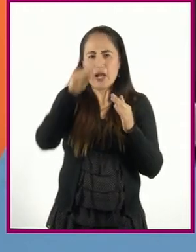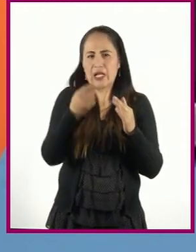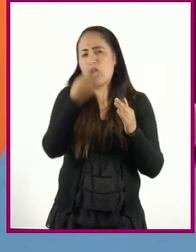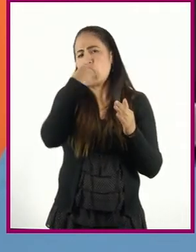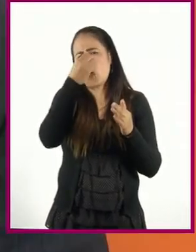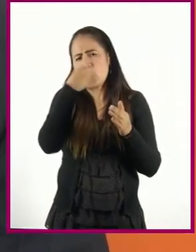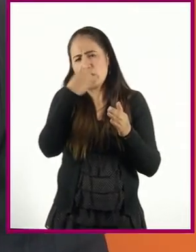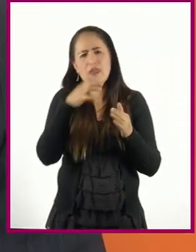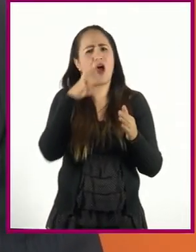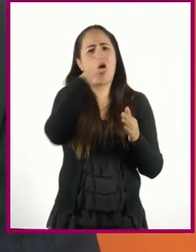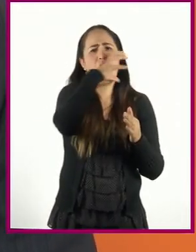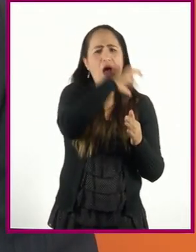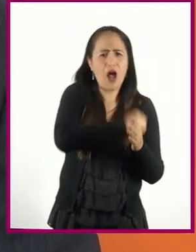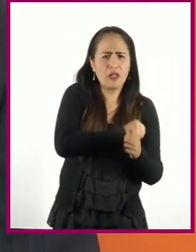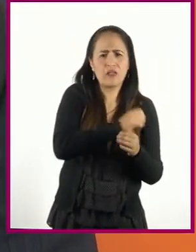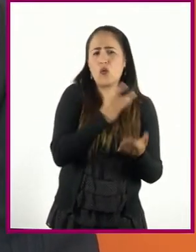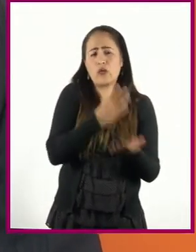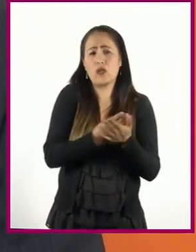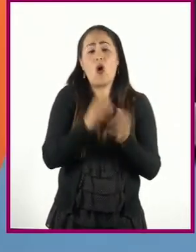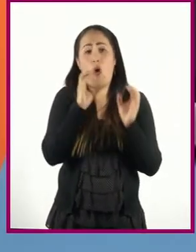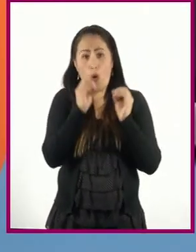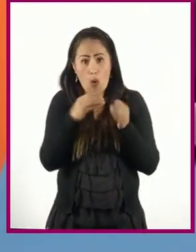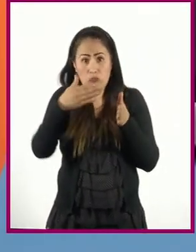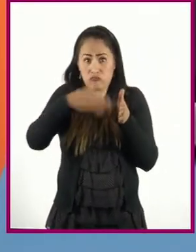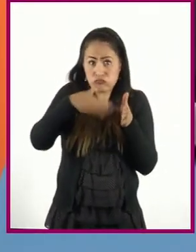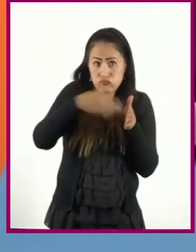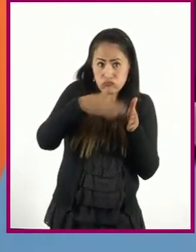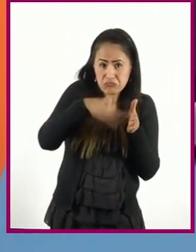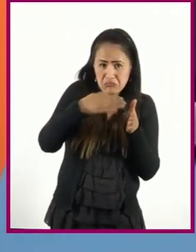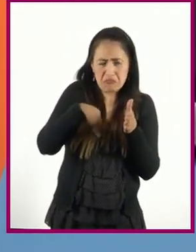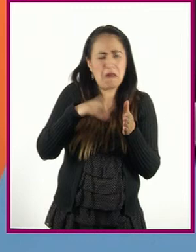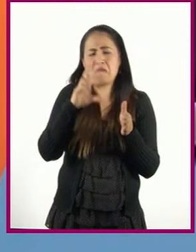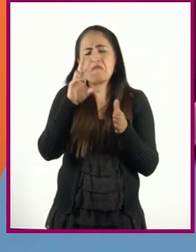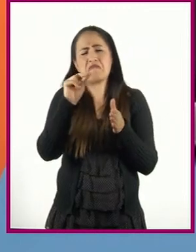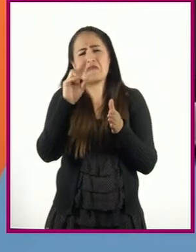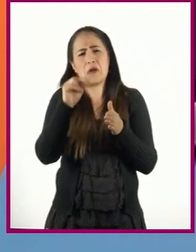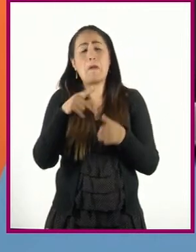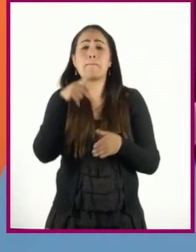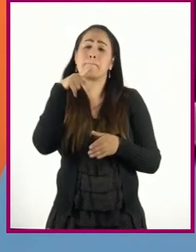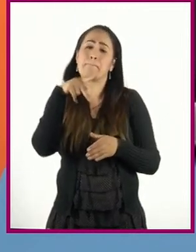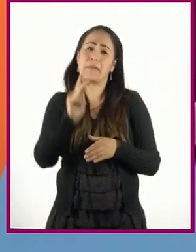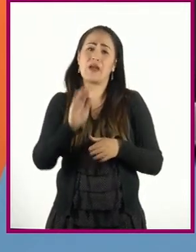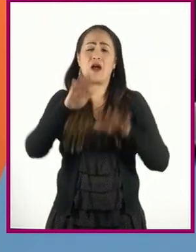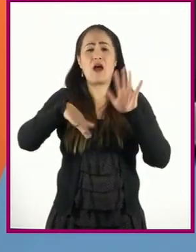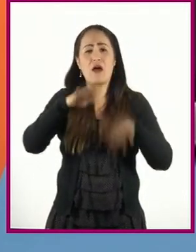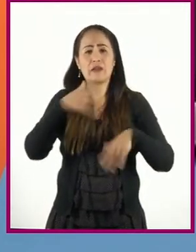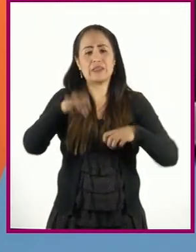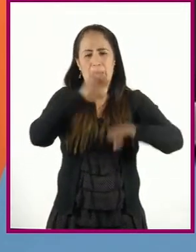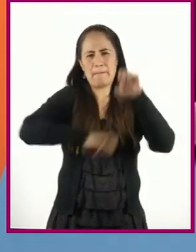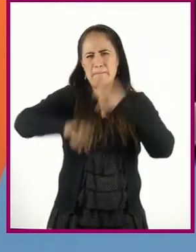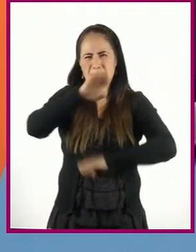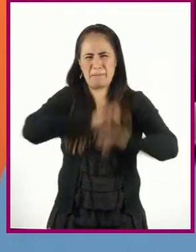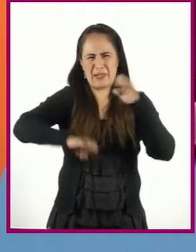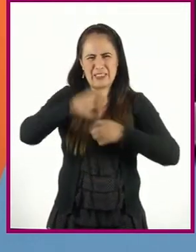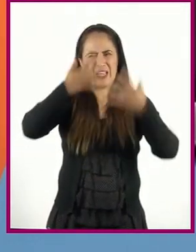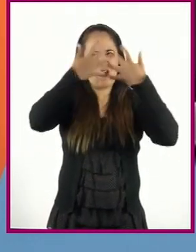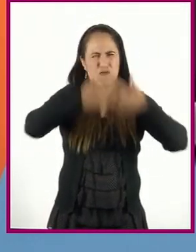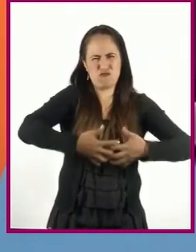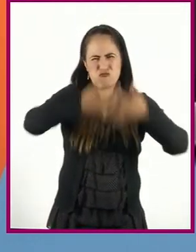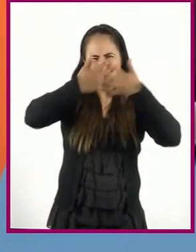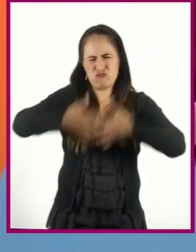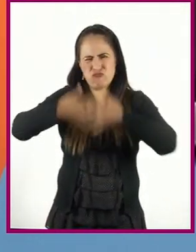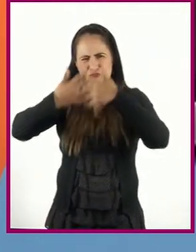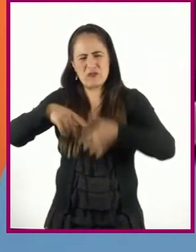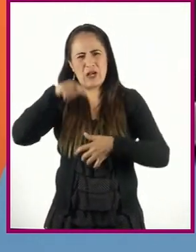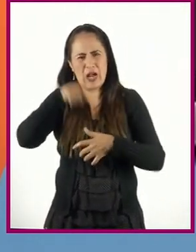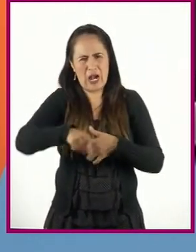pocas ocasiones lo utilizamos para cocinarlos. Sin embargo, cuando la industria de alimentos conoció toda la capacidad del horno